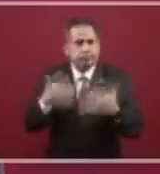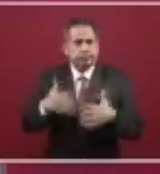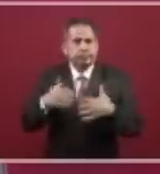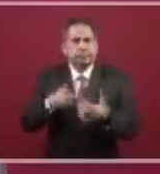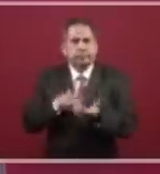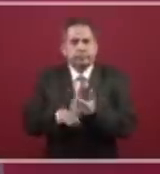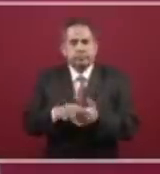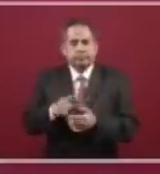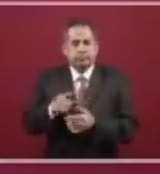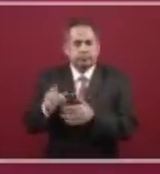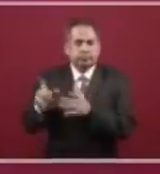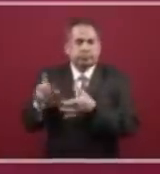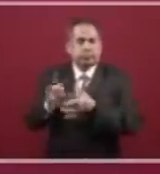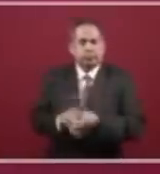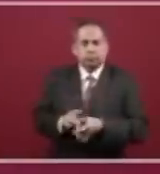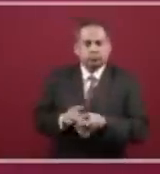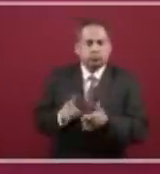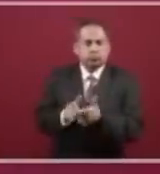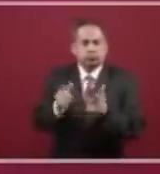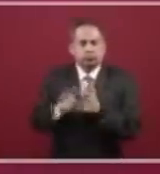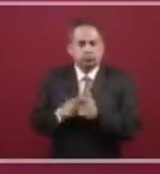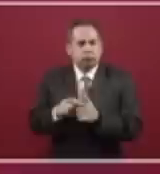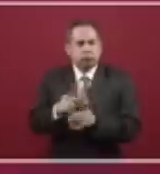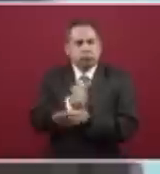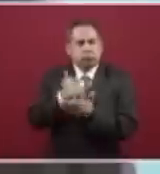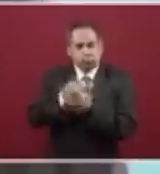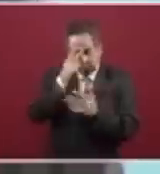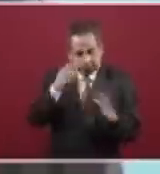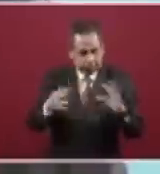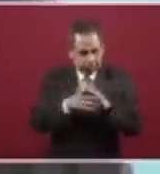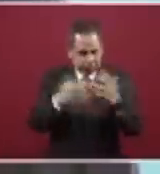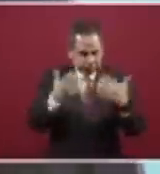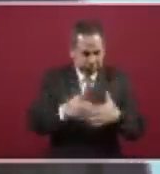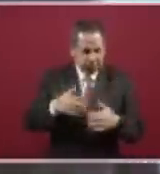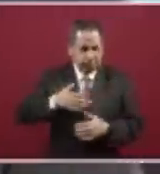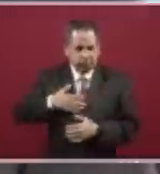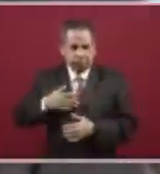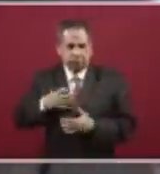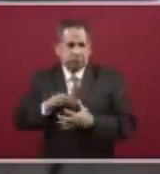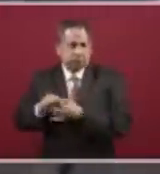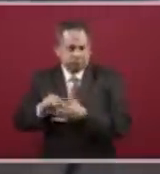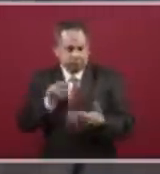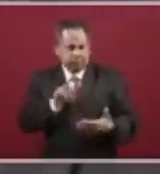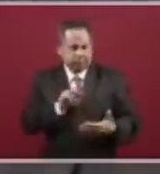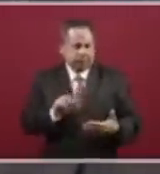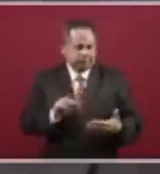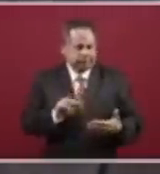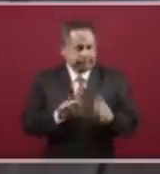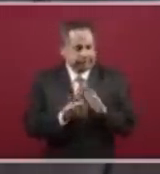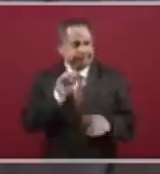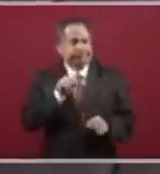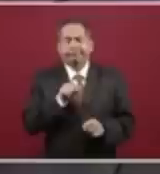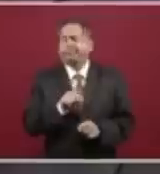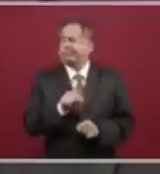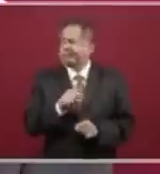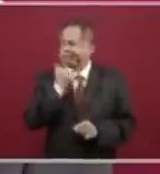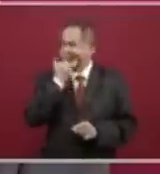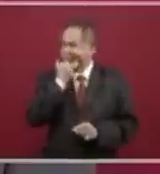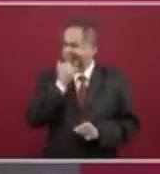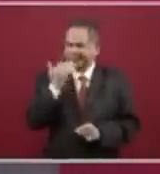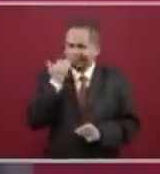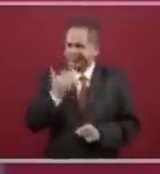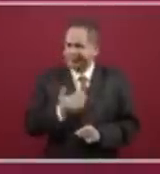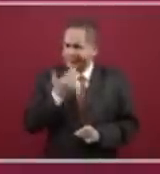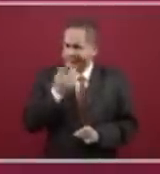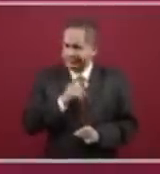paraestatal que es el grupo aeroportuario de la ciudad de mexico encuentra esta cuestión irregular